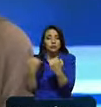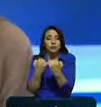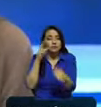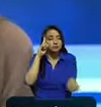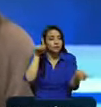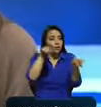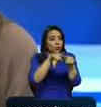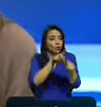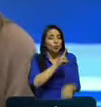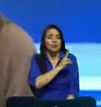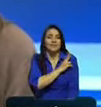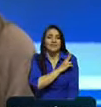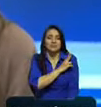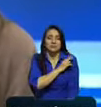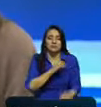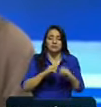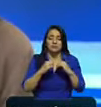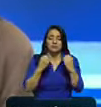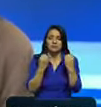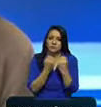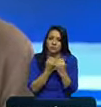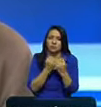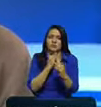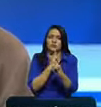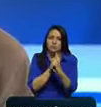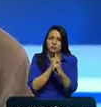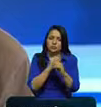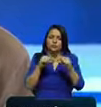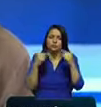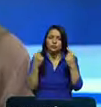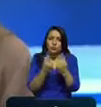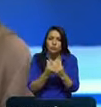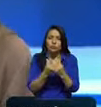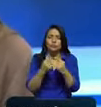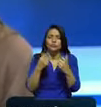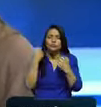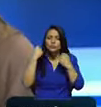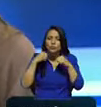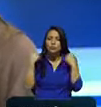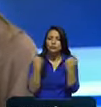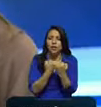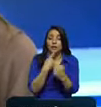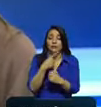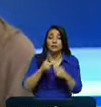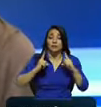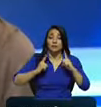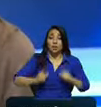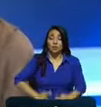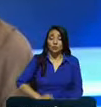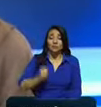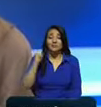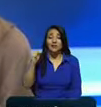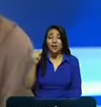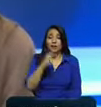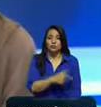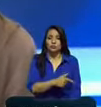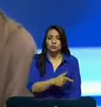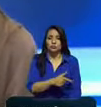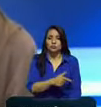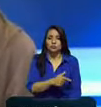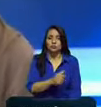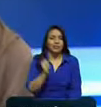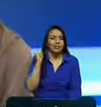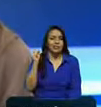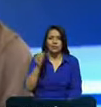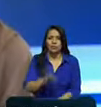academia, organizaciones de instituciones, movimientos sociales y que establecen que la salud como derecho humano y como un derecho